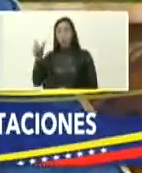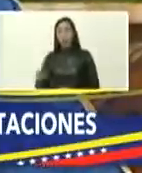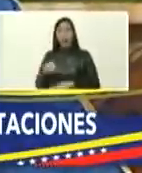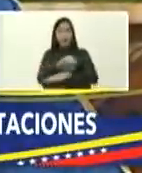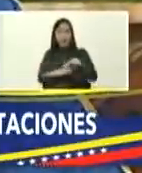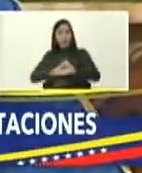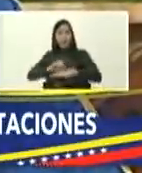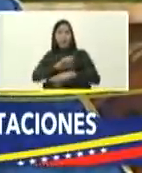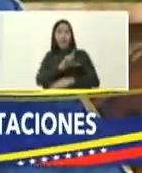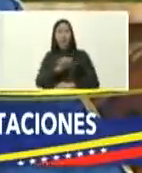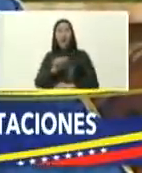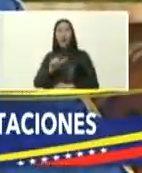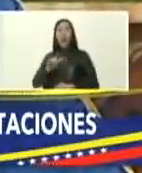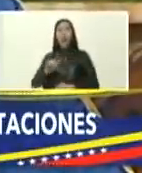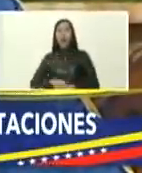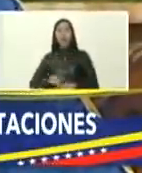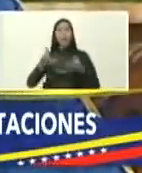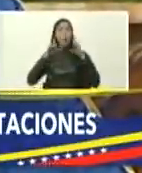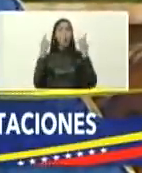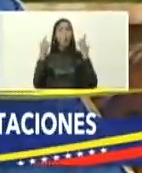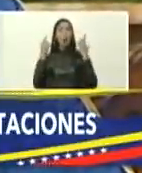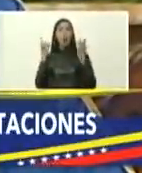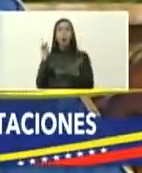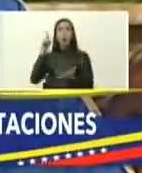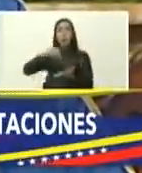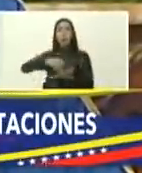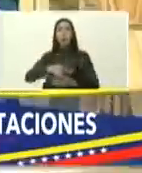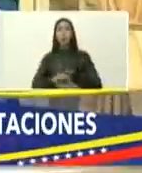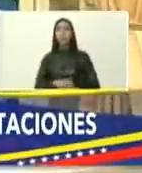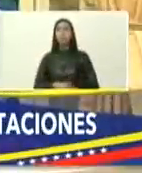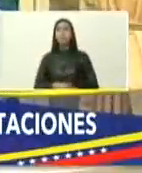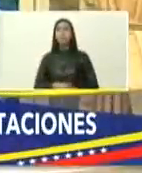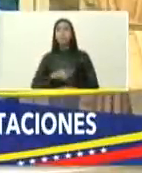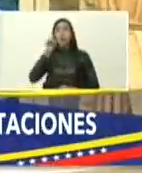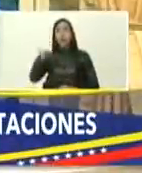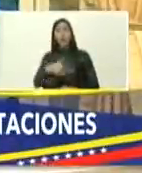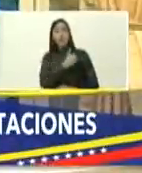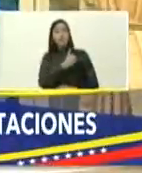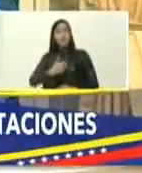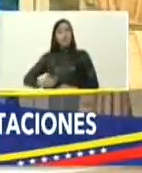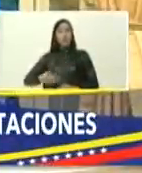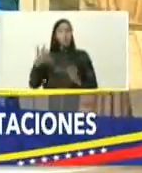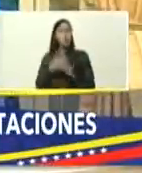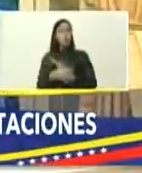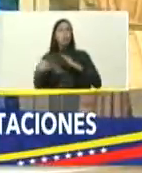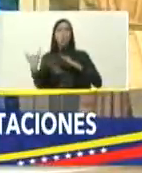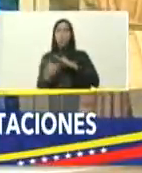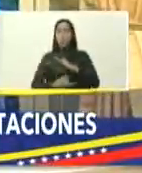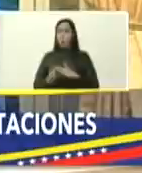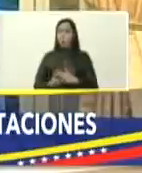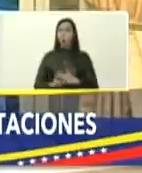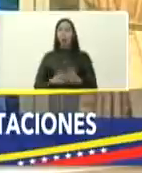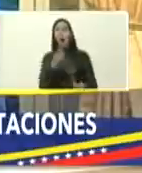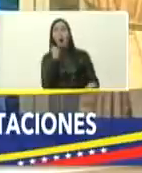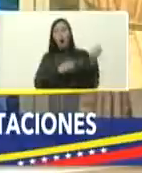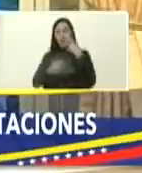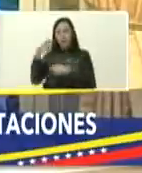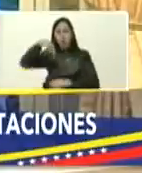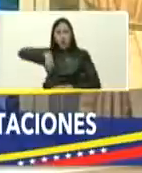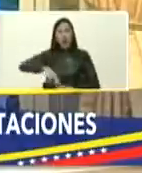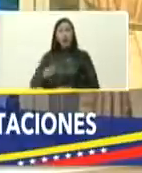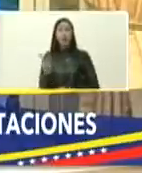Juan Laya de La Guaira. También está aquí el presidente del Centro Internacional de Inversiones Productivas de